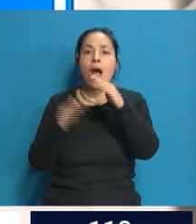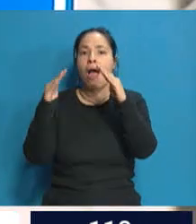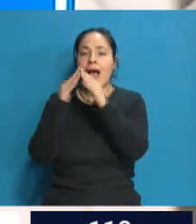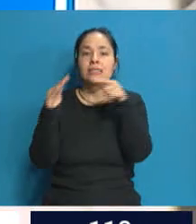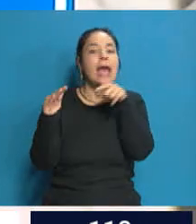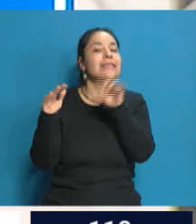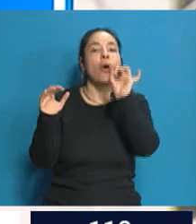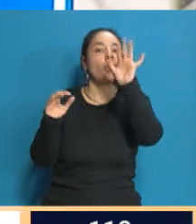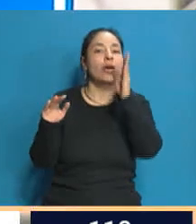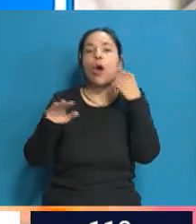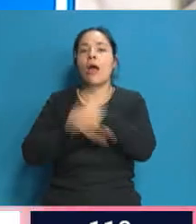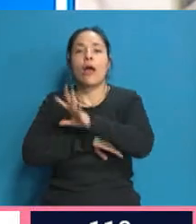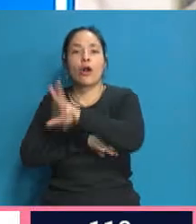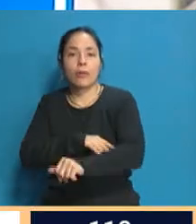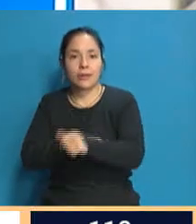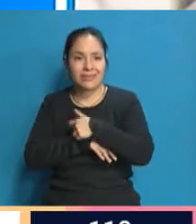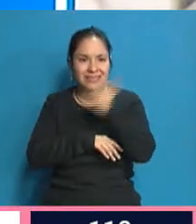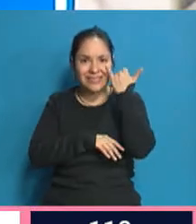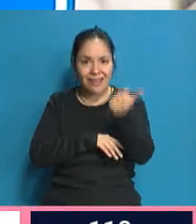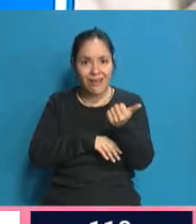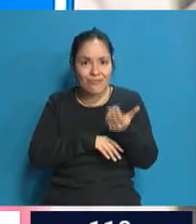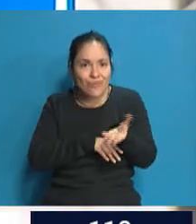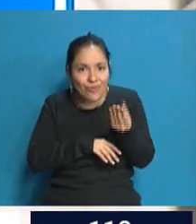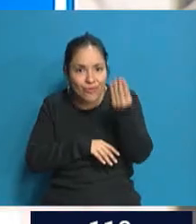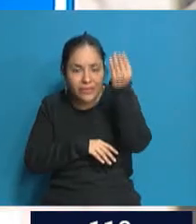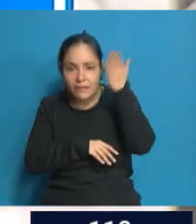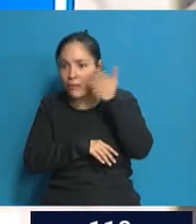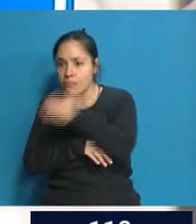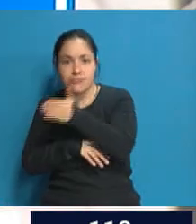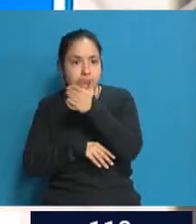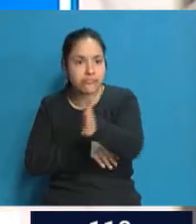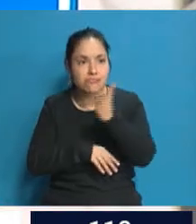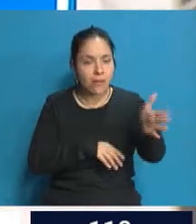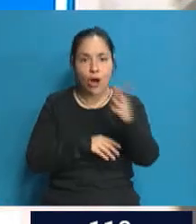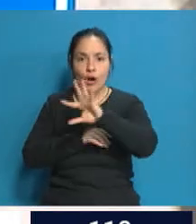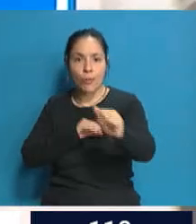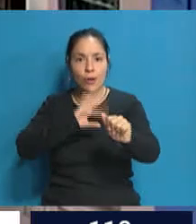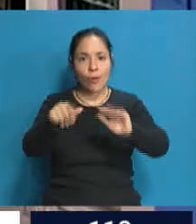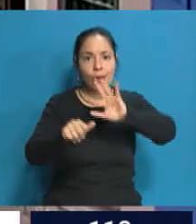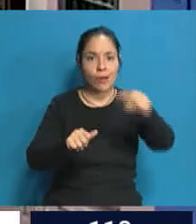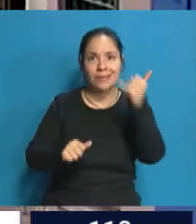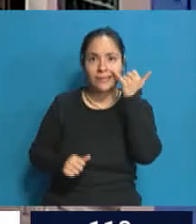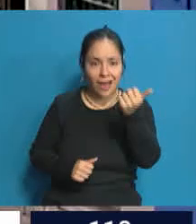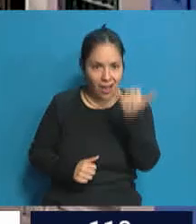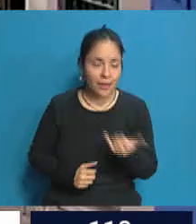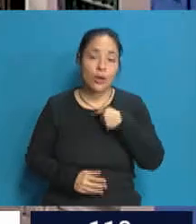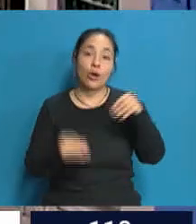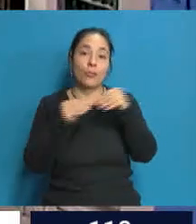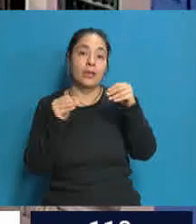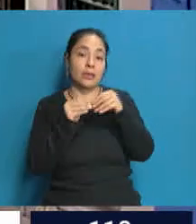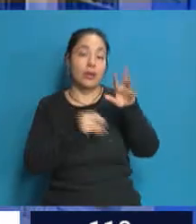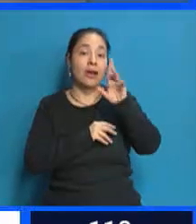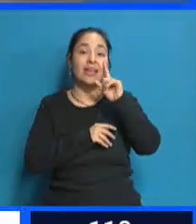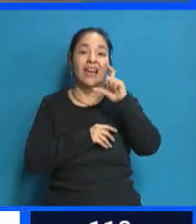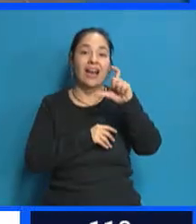sino que son varios registrados estos últimos días, ¿no? Y vamos a hablar ahora con Ricardo, quien es un vecino de